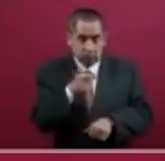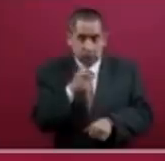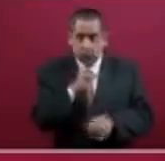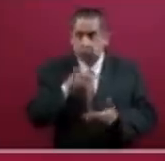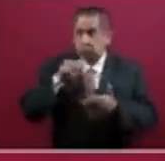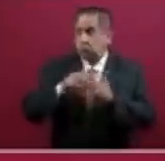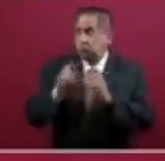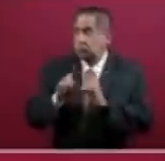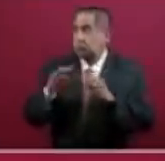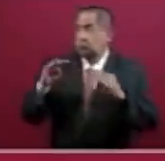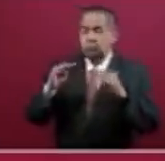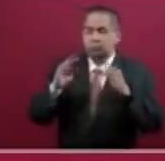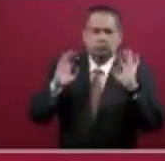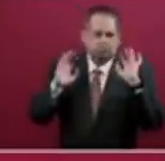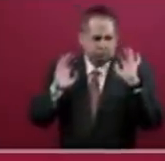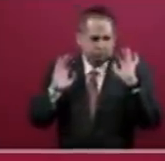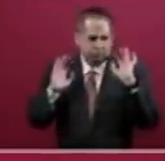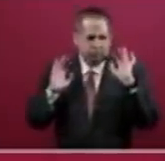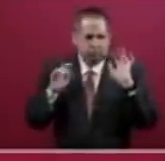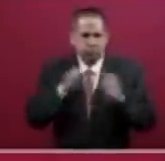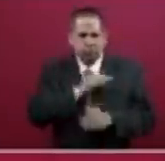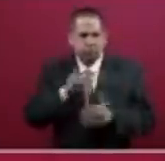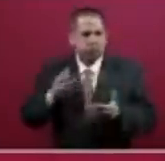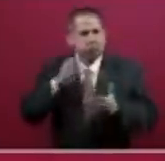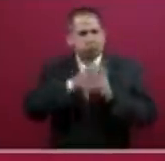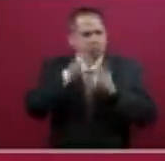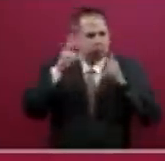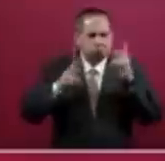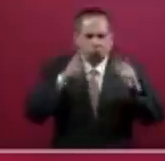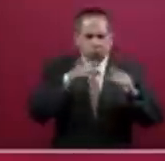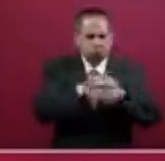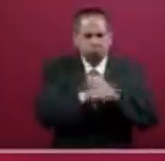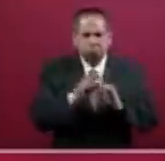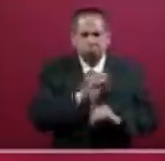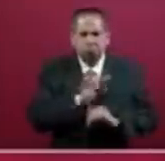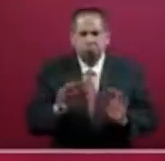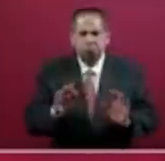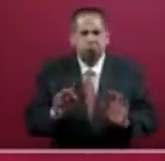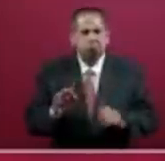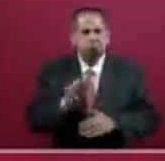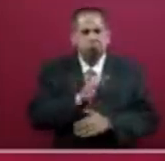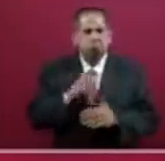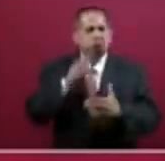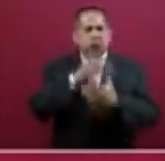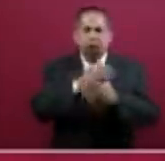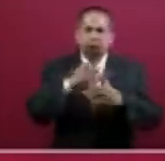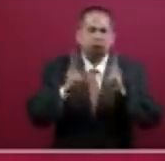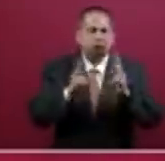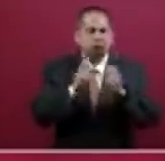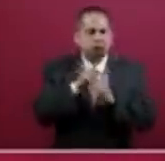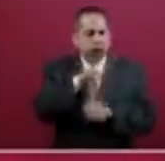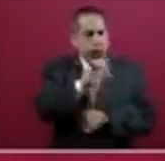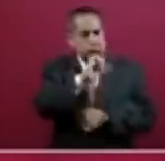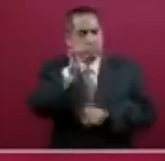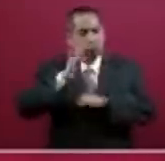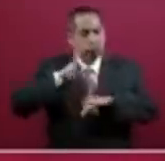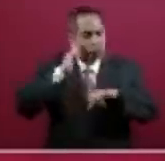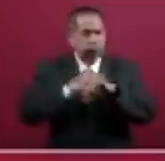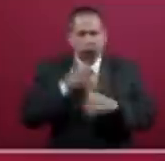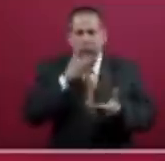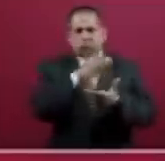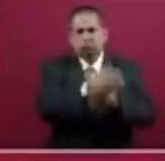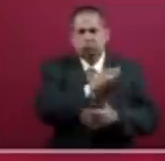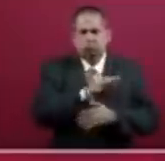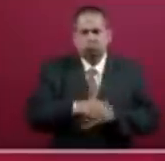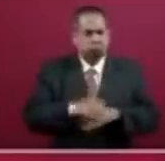exponerse, yo podría visitarlos a ellos, hablar con ellos, porque son la autoridad